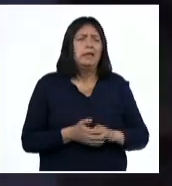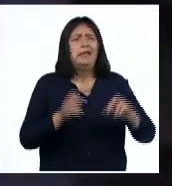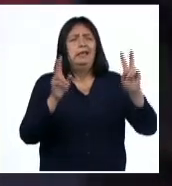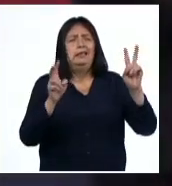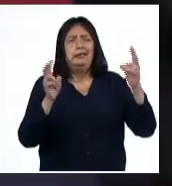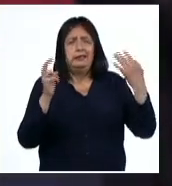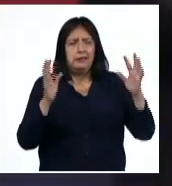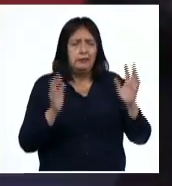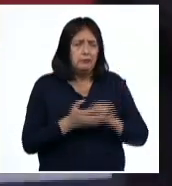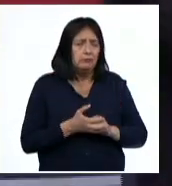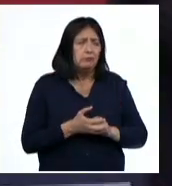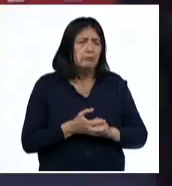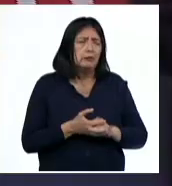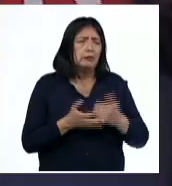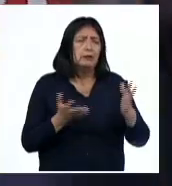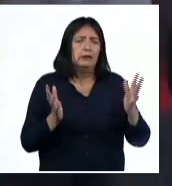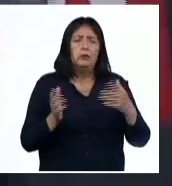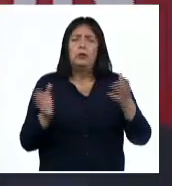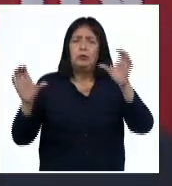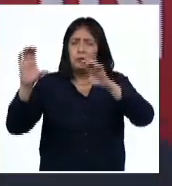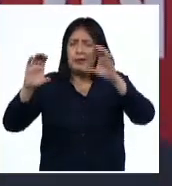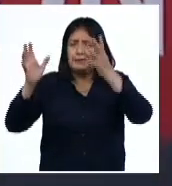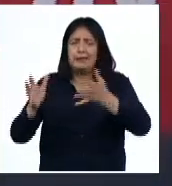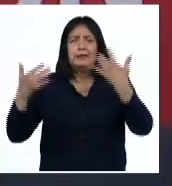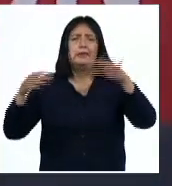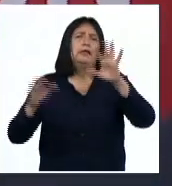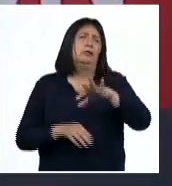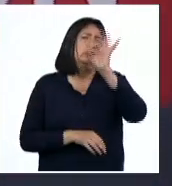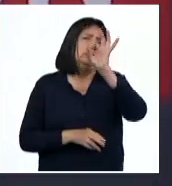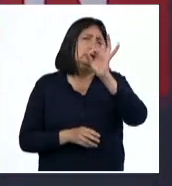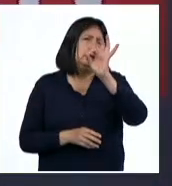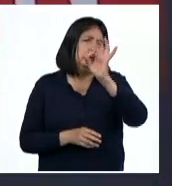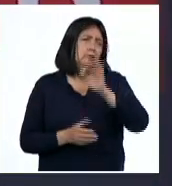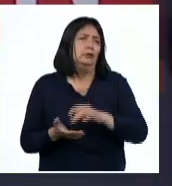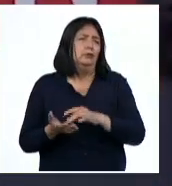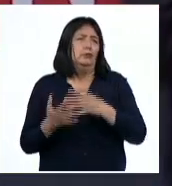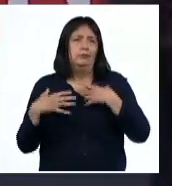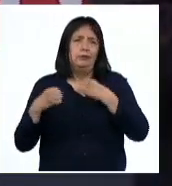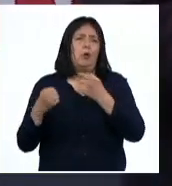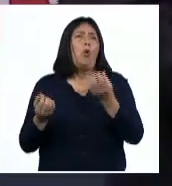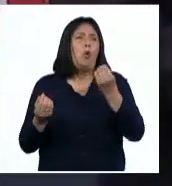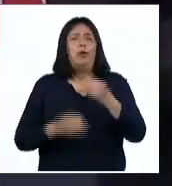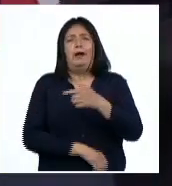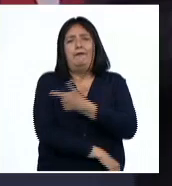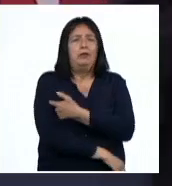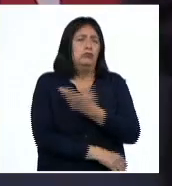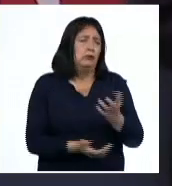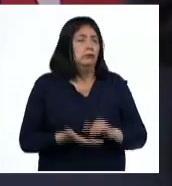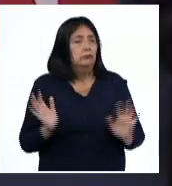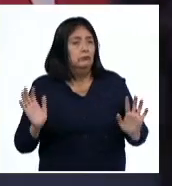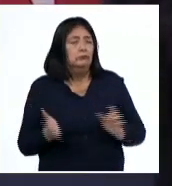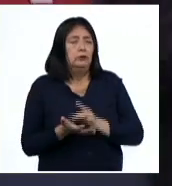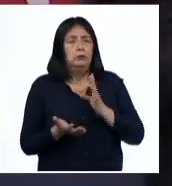está superado cuando la ciencia encuentre una cura para el COVID o la vacuna, que